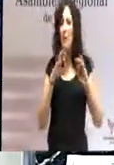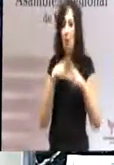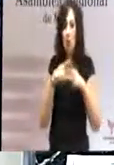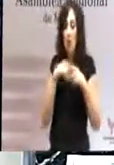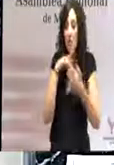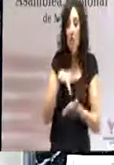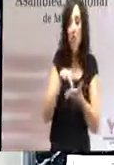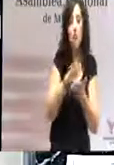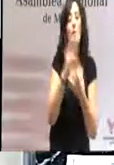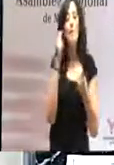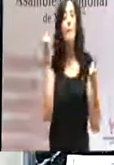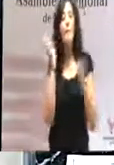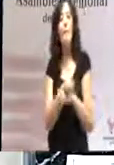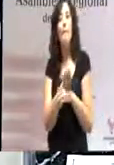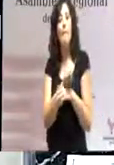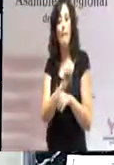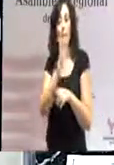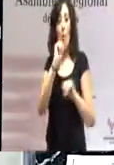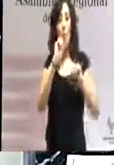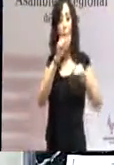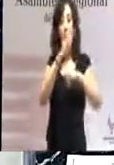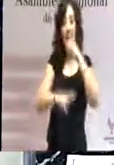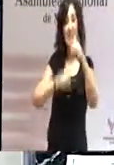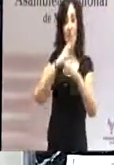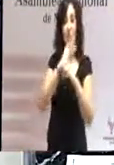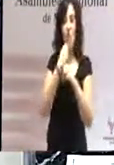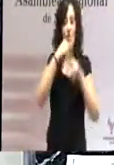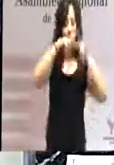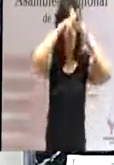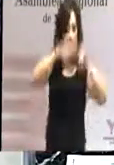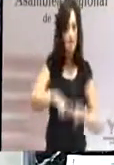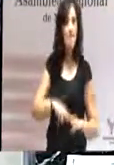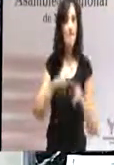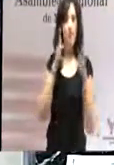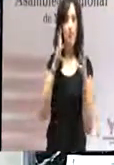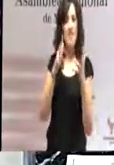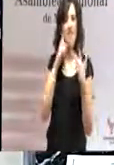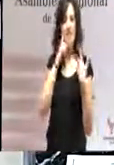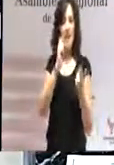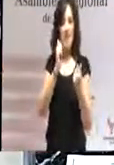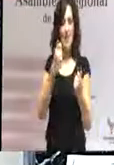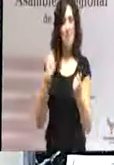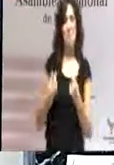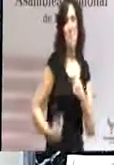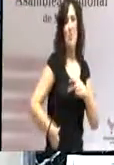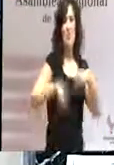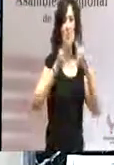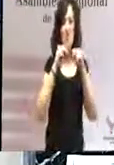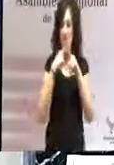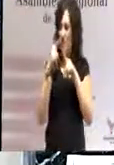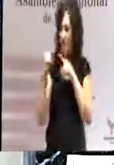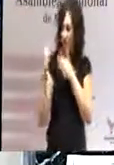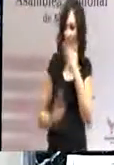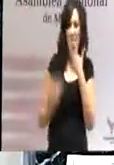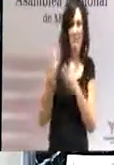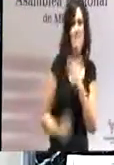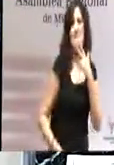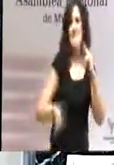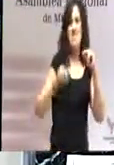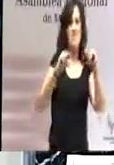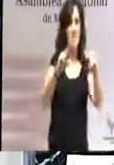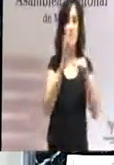ustedes los que al comienzo de la legislatura debieron auditar la Consejería de Sanidad y acabar con todos estos despropósitos, pero